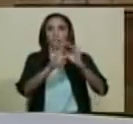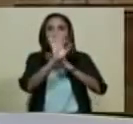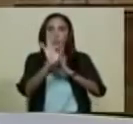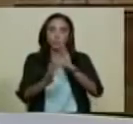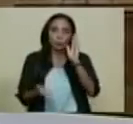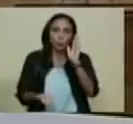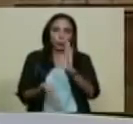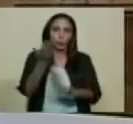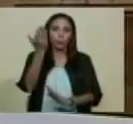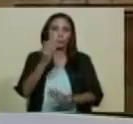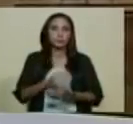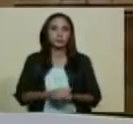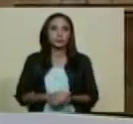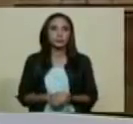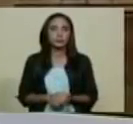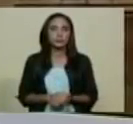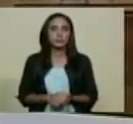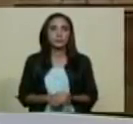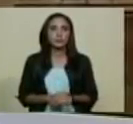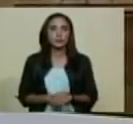Producto Interno Bruto.